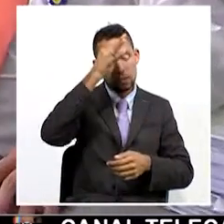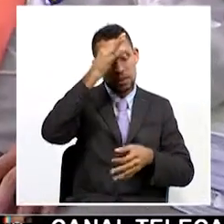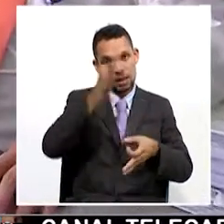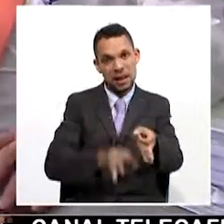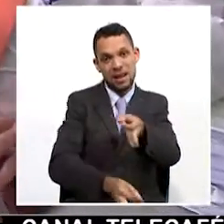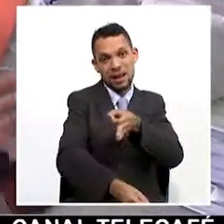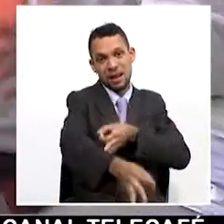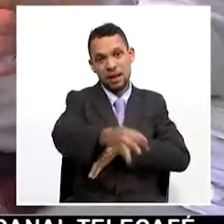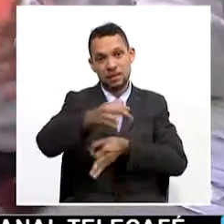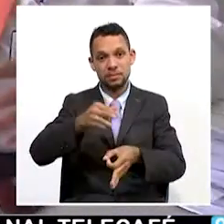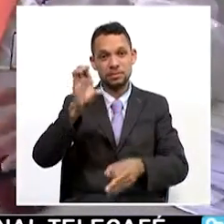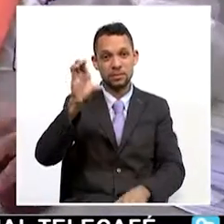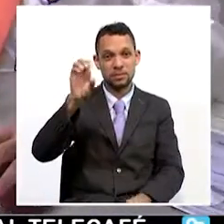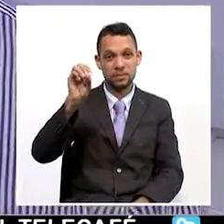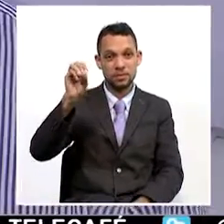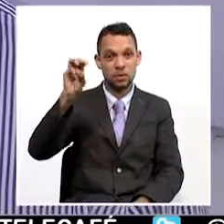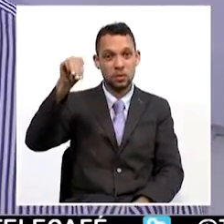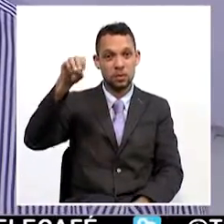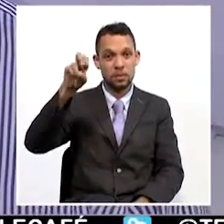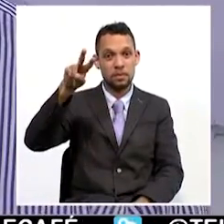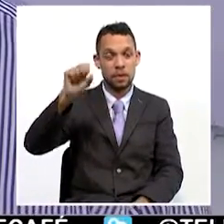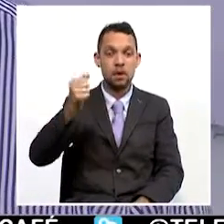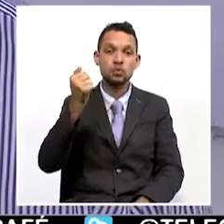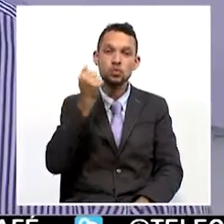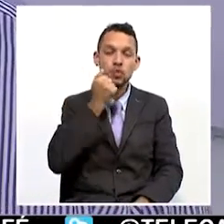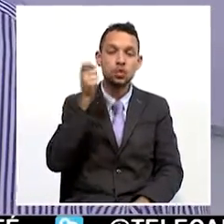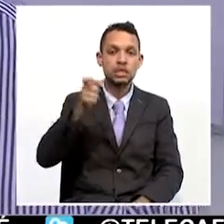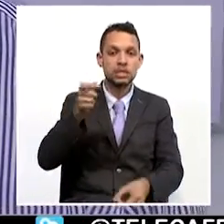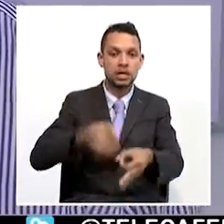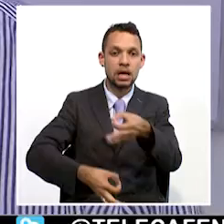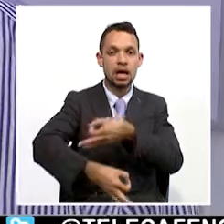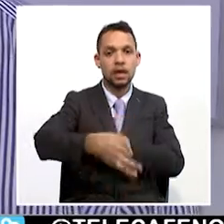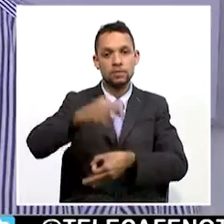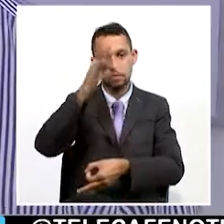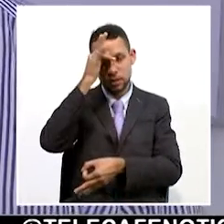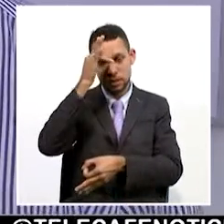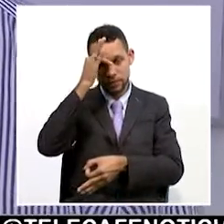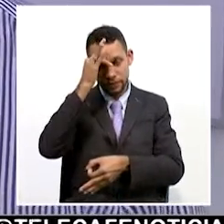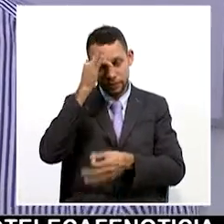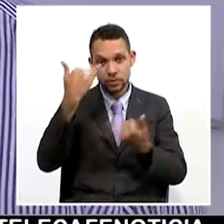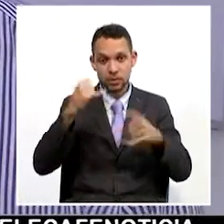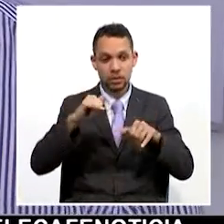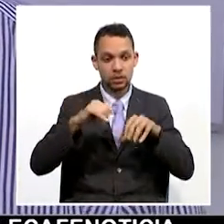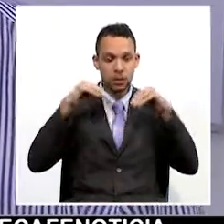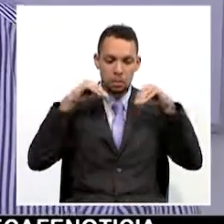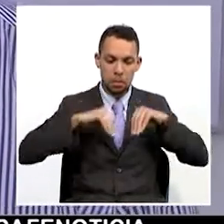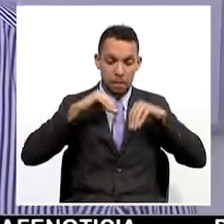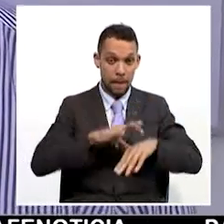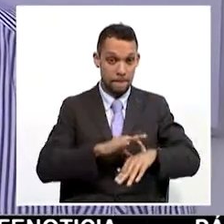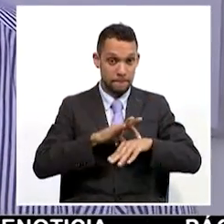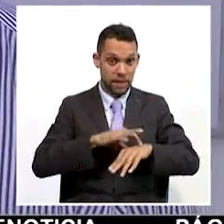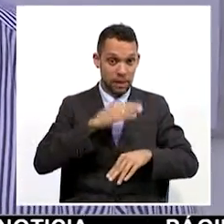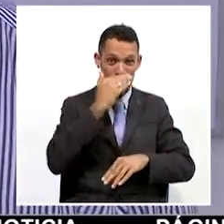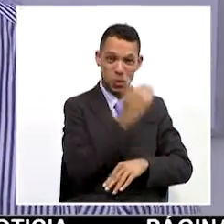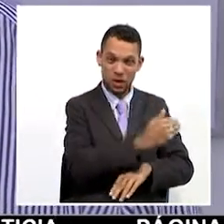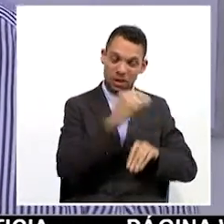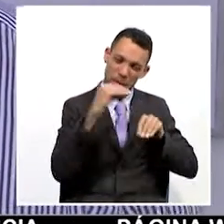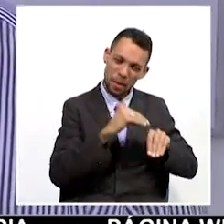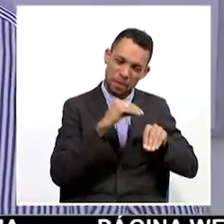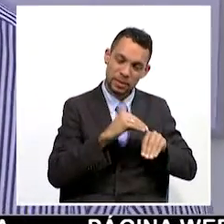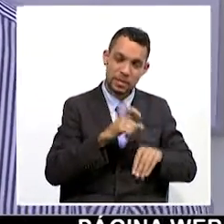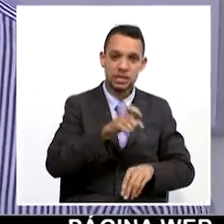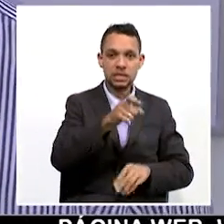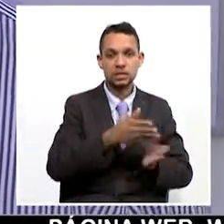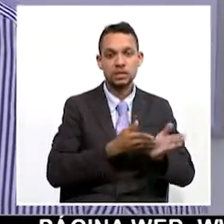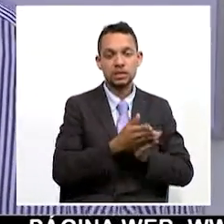la autorización de Comeva para su traslado. Fue valorada por pediatra, por cirugía general. Se determina que la paciente tiene